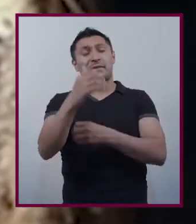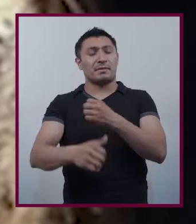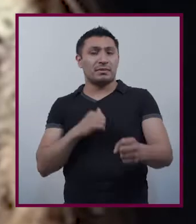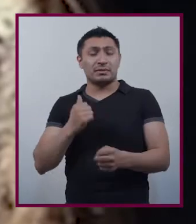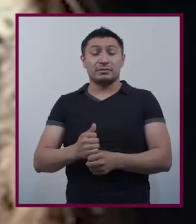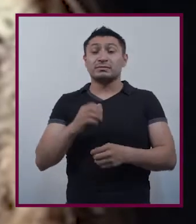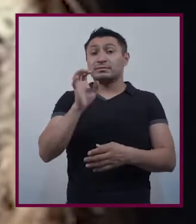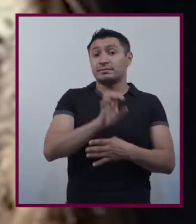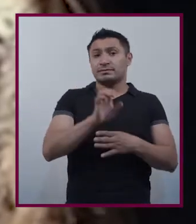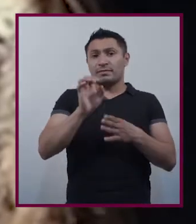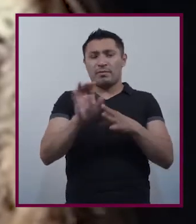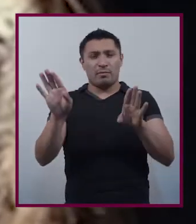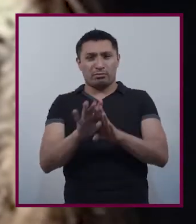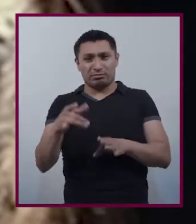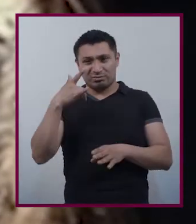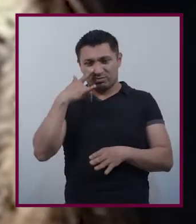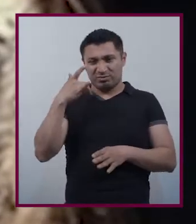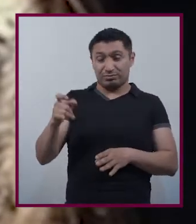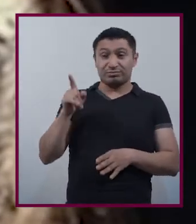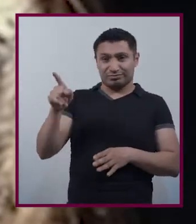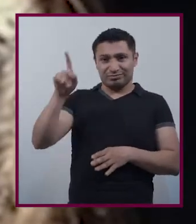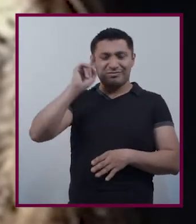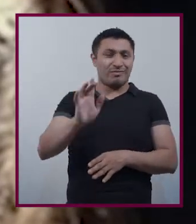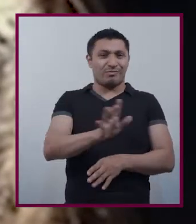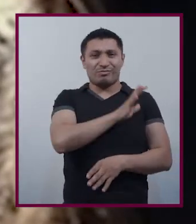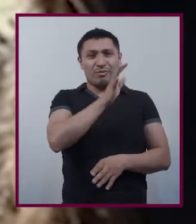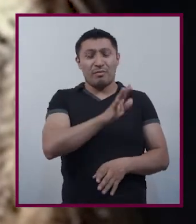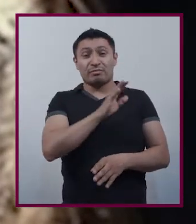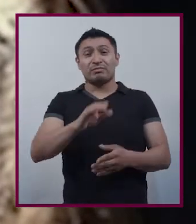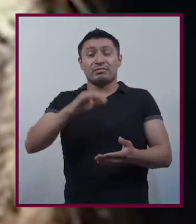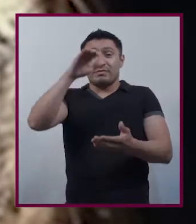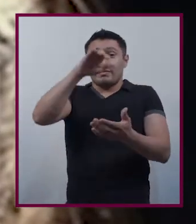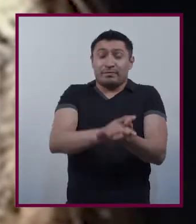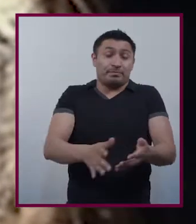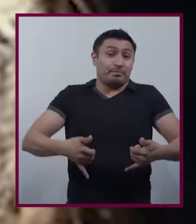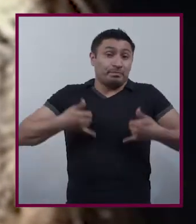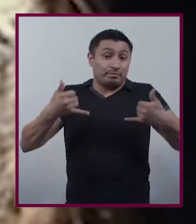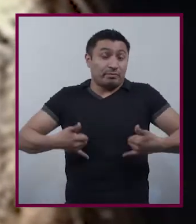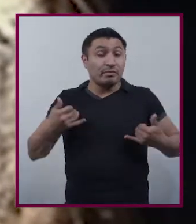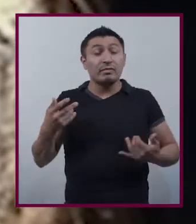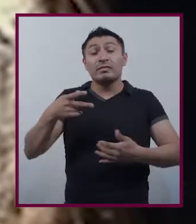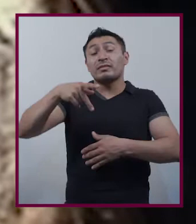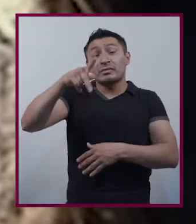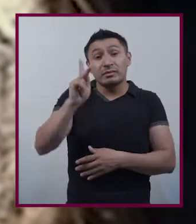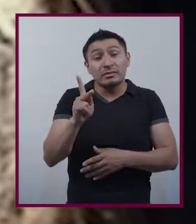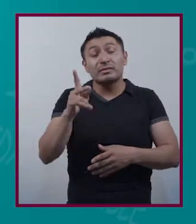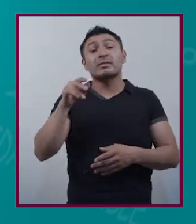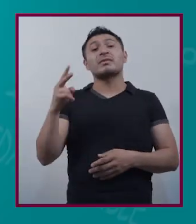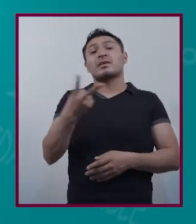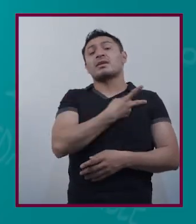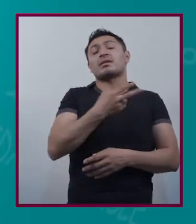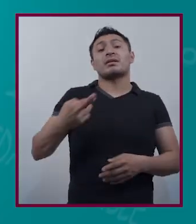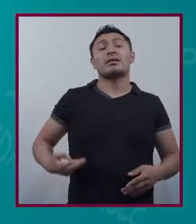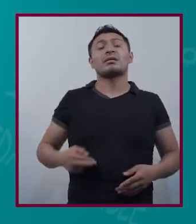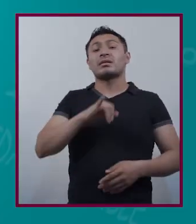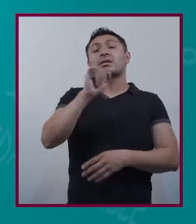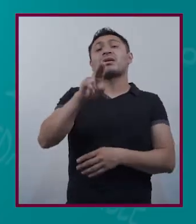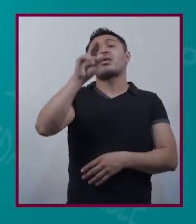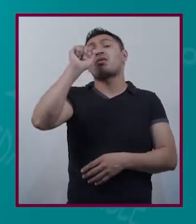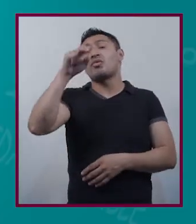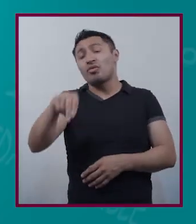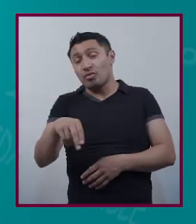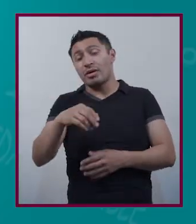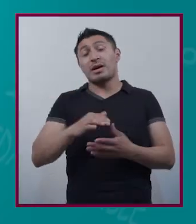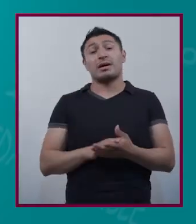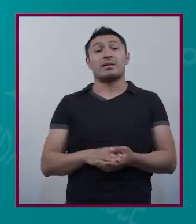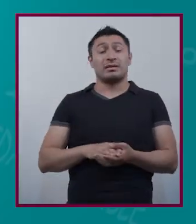lo que resultó un tanto extraño que la Güera Rodríguez lo hiciera tan joven. Pero al parecer el virrey Juan Vicente de Güemes, Pacheco